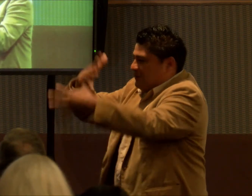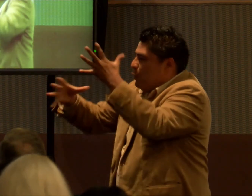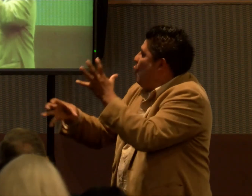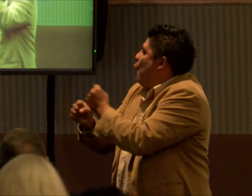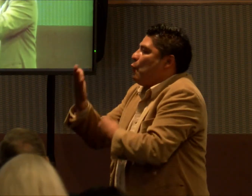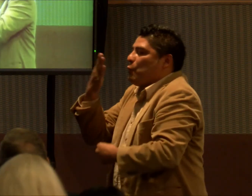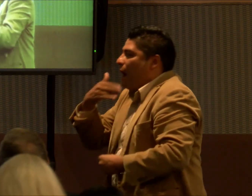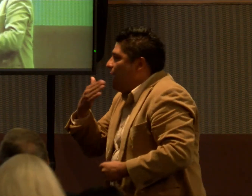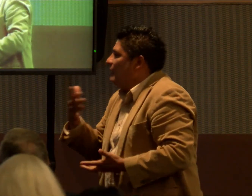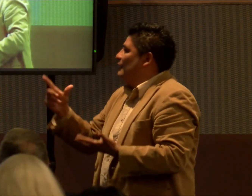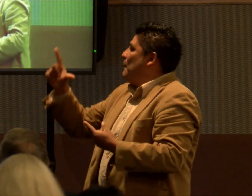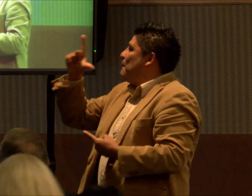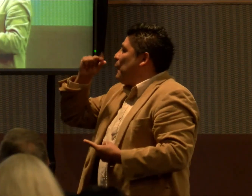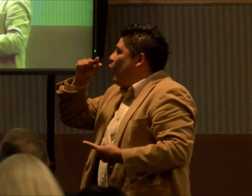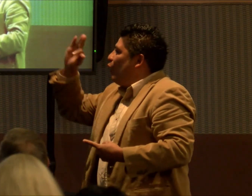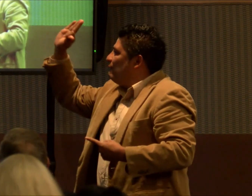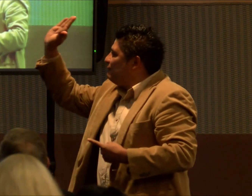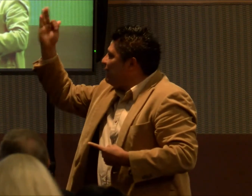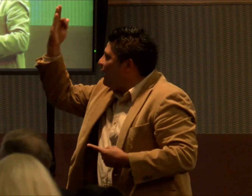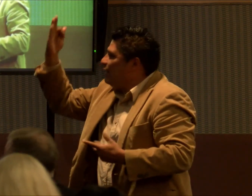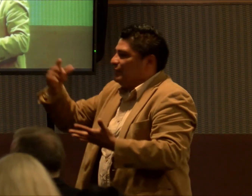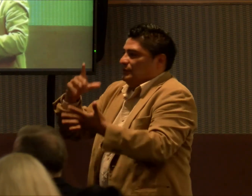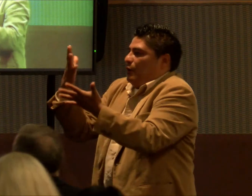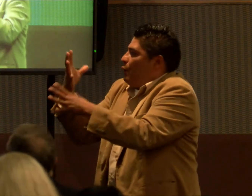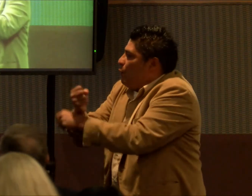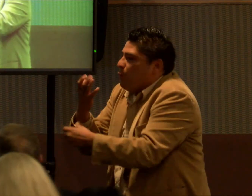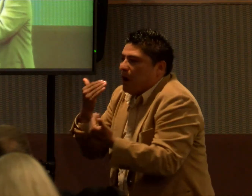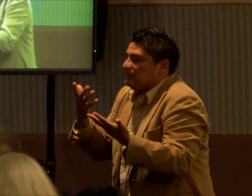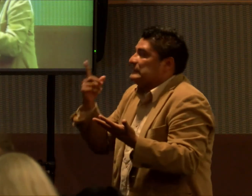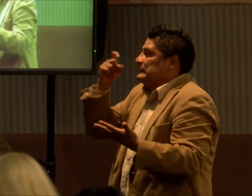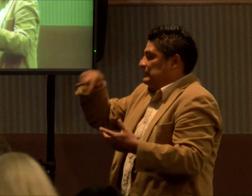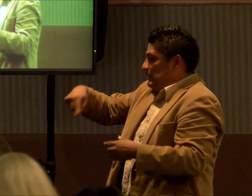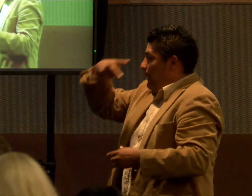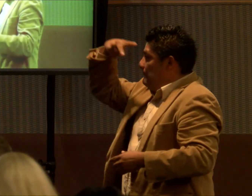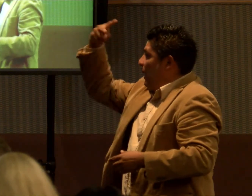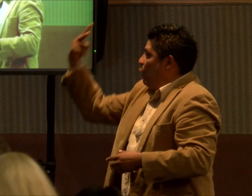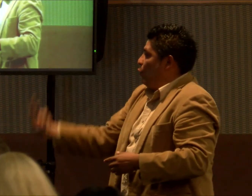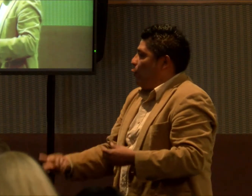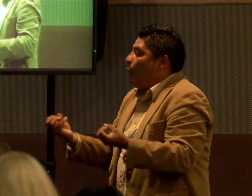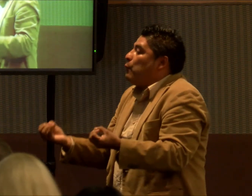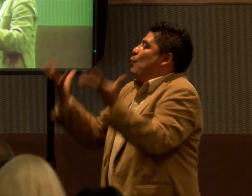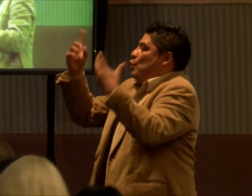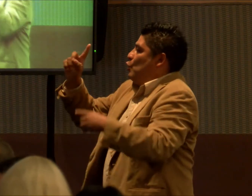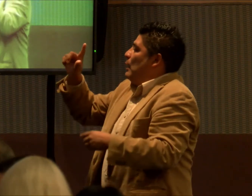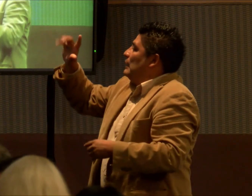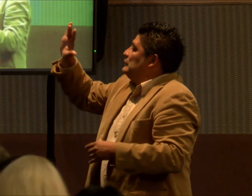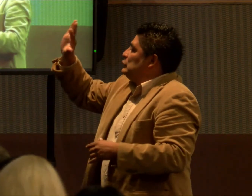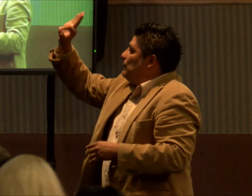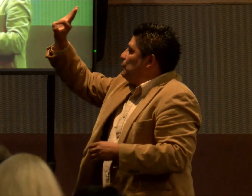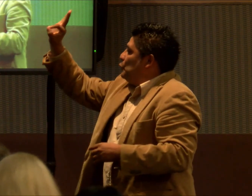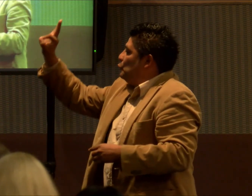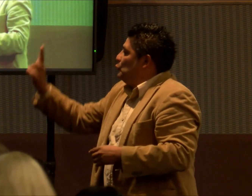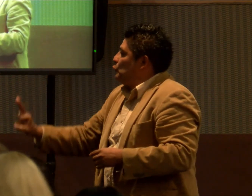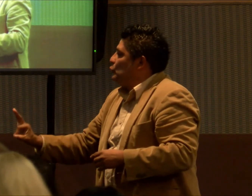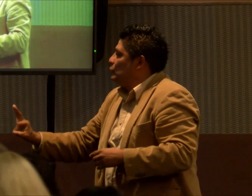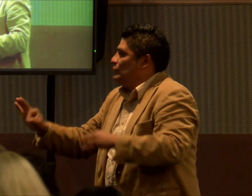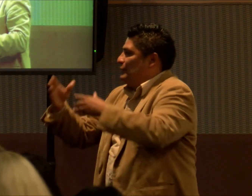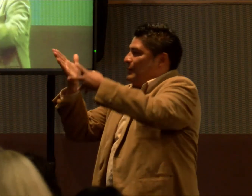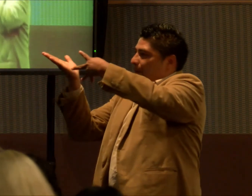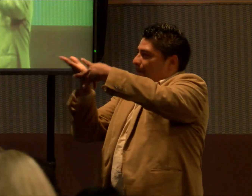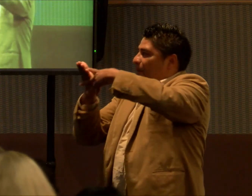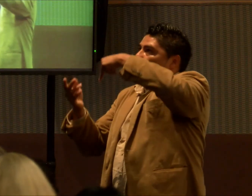esas necesidades tiene que ver mucho con esta inclusión de lo que se está hablando y ahora igual con las tecnologías. Por eso es que a